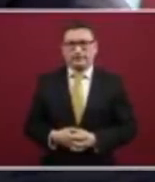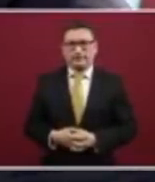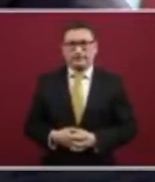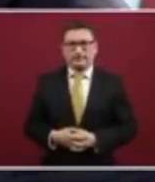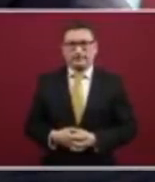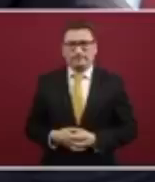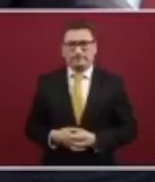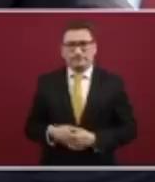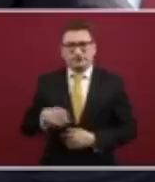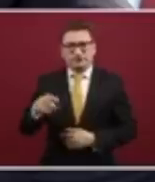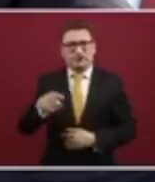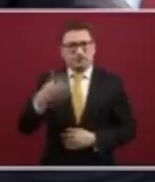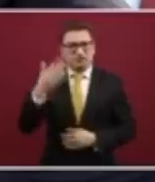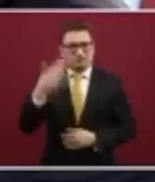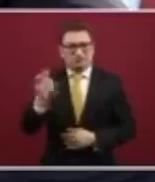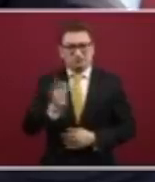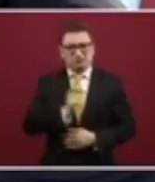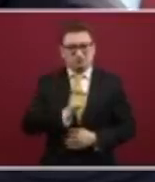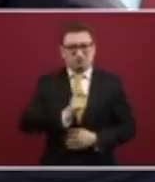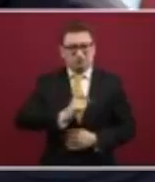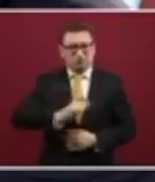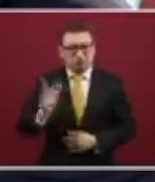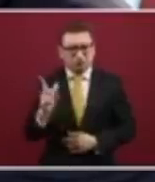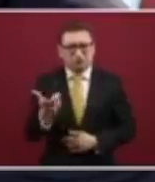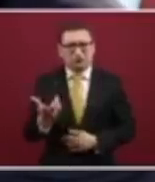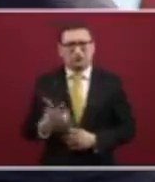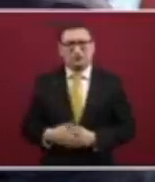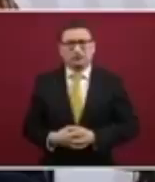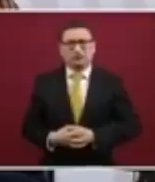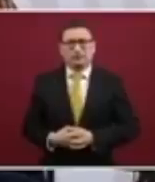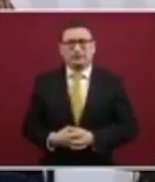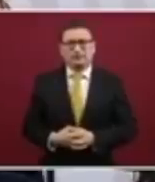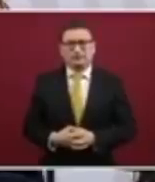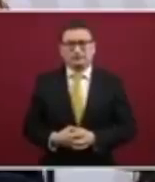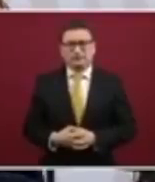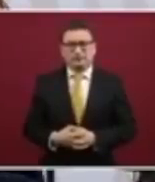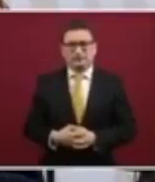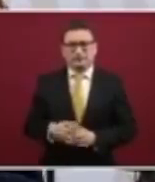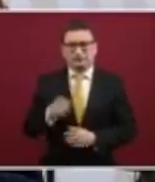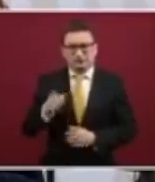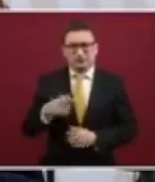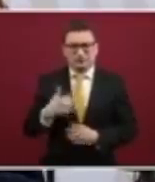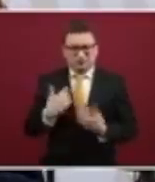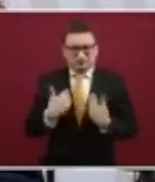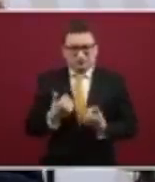es un profesional que es sensible,